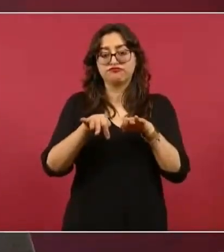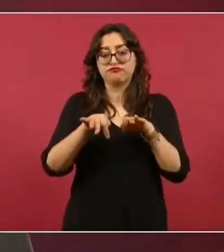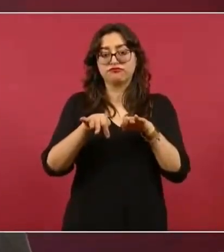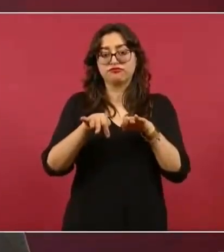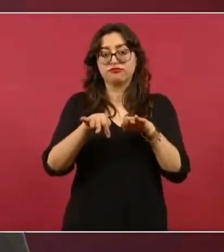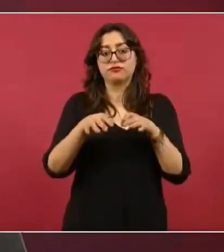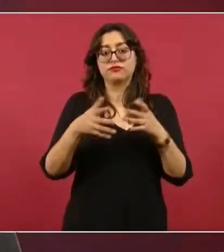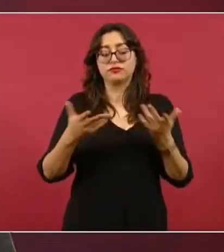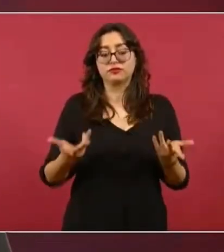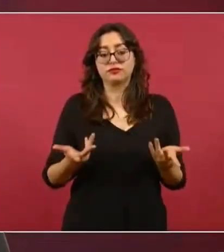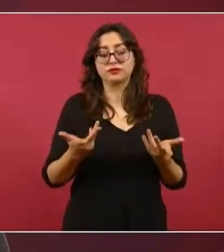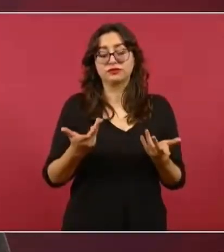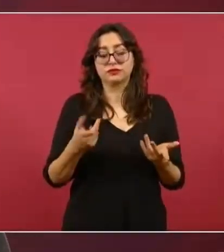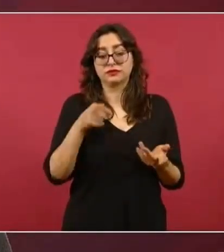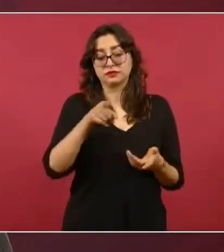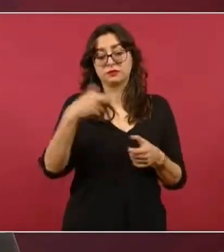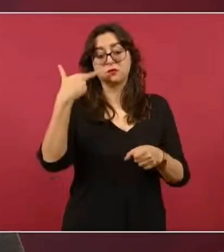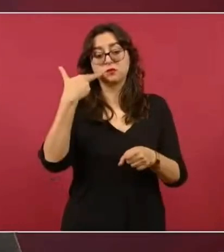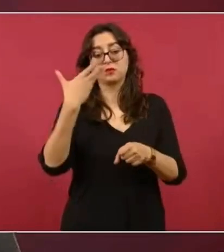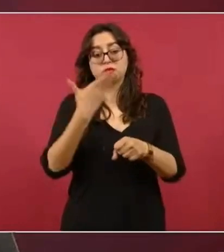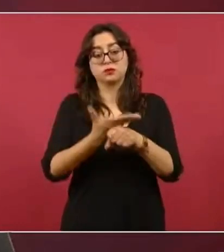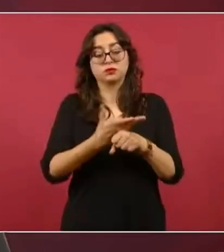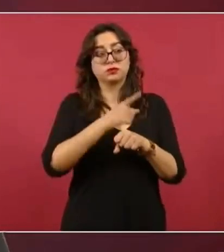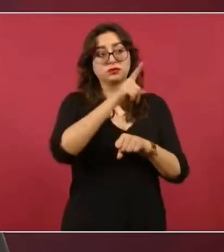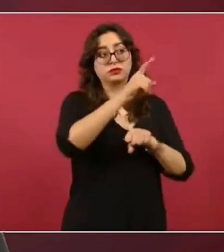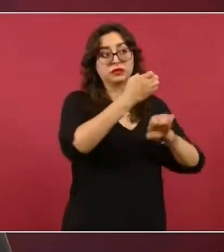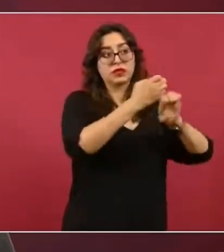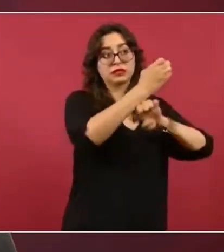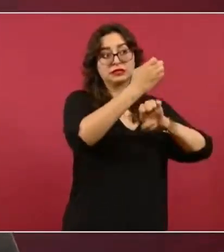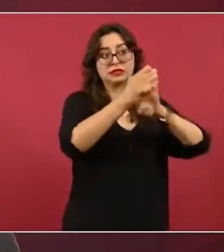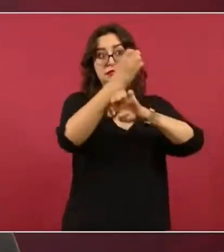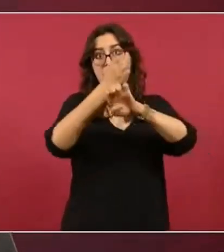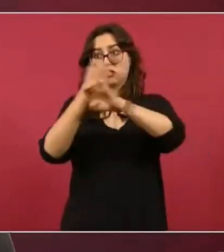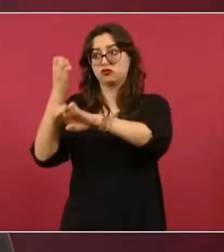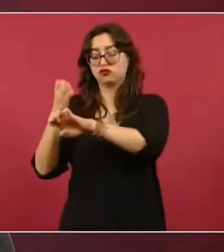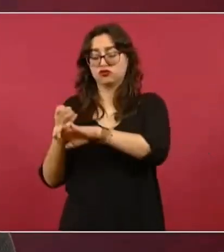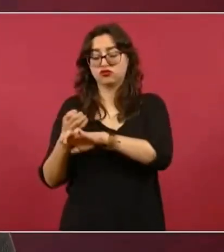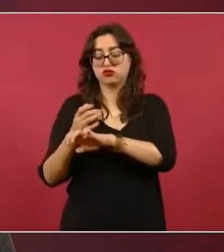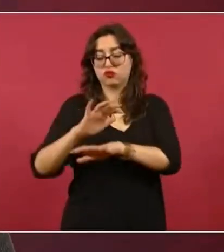los fondos a los estados, algo parecido a los moches